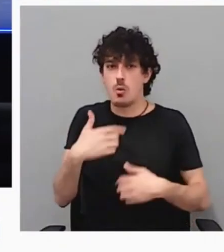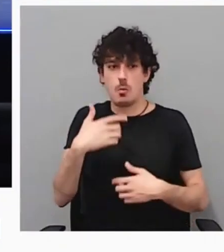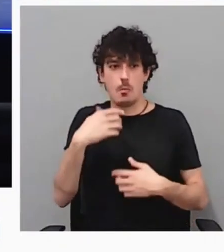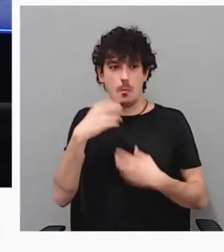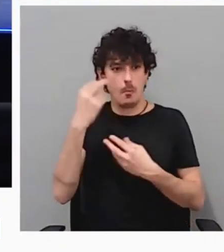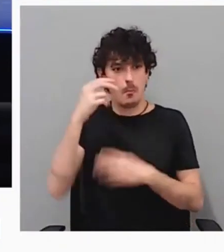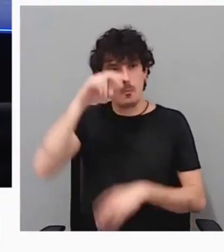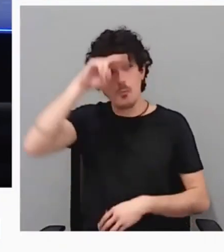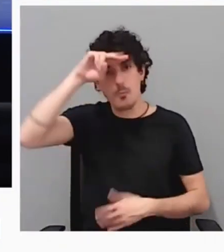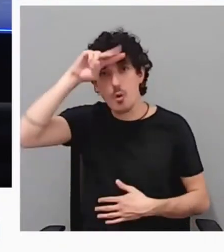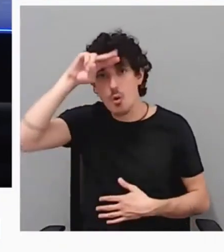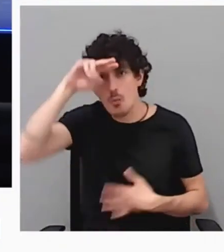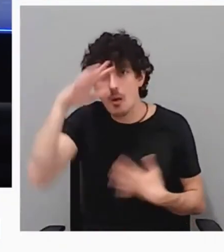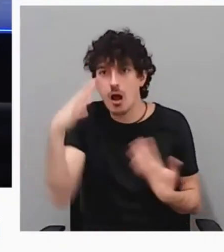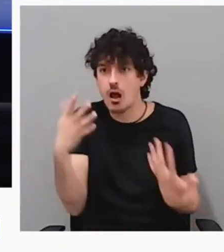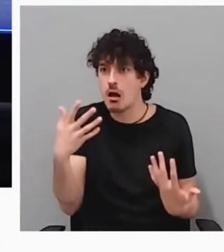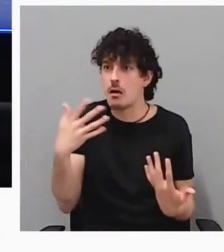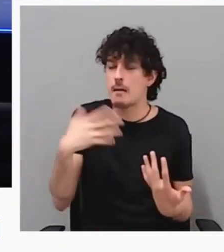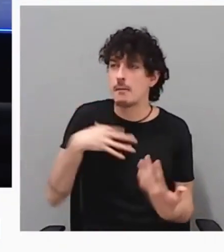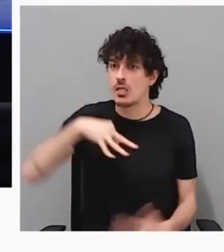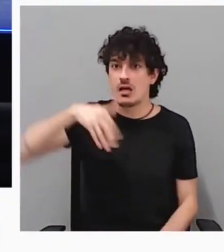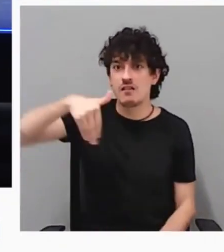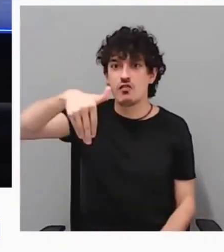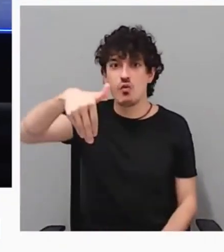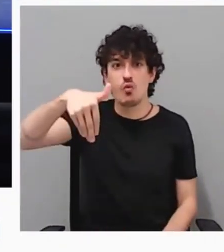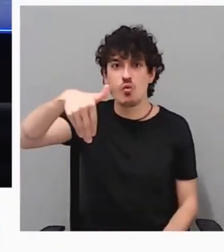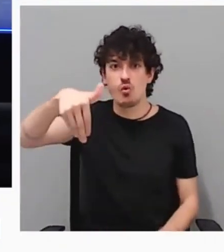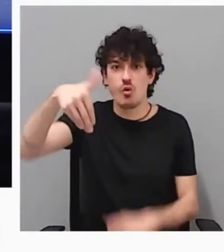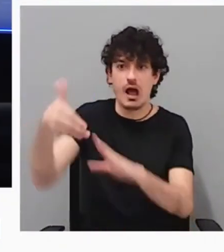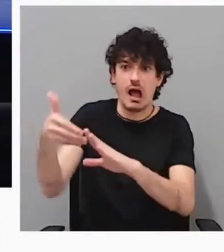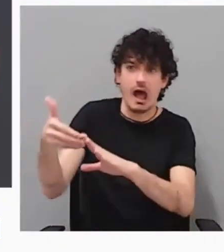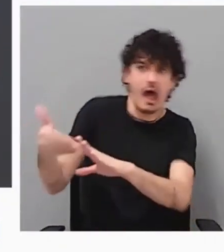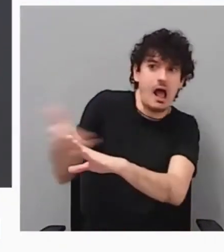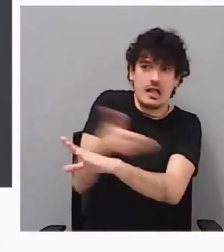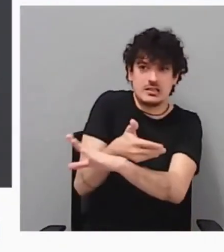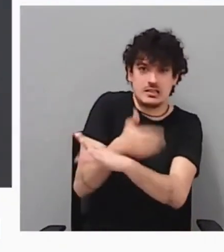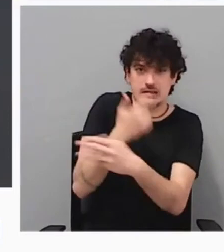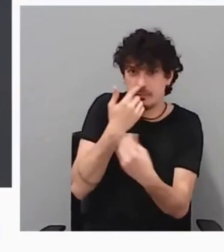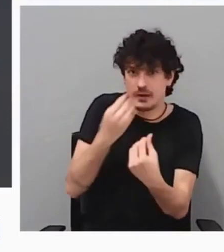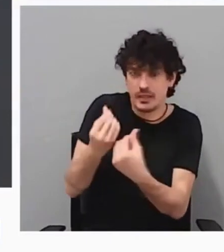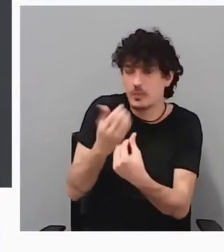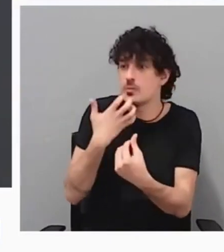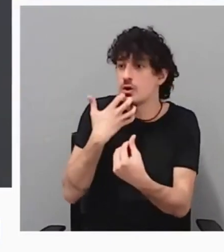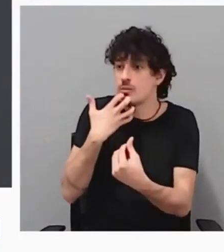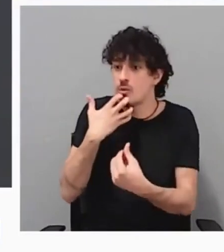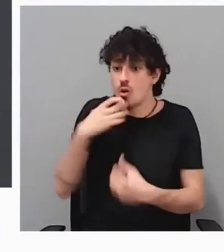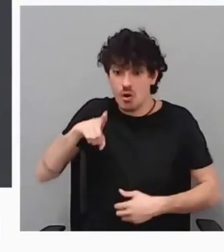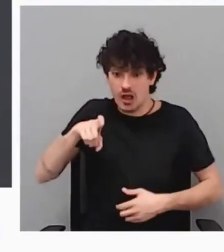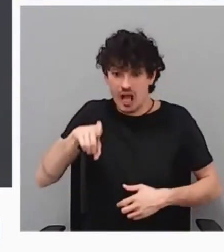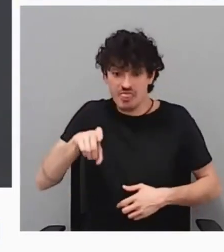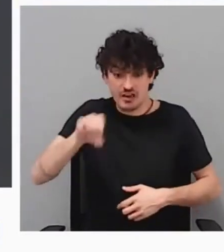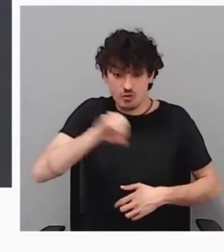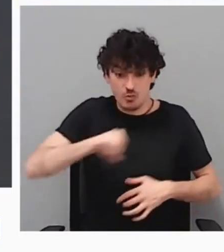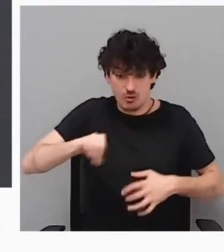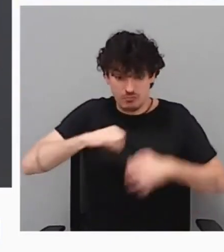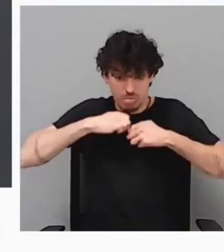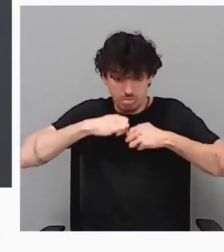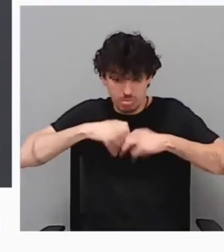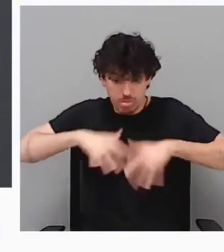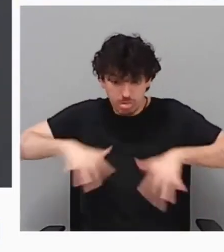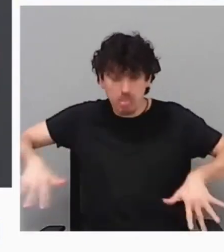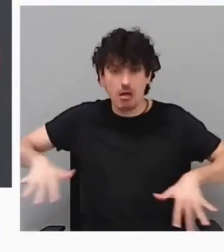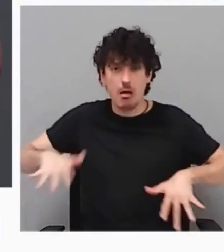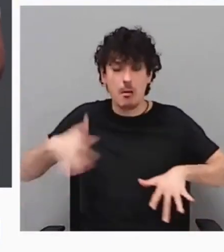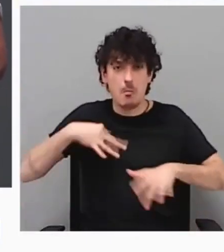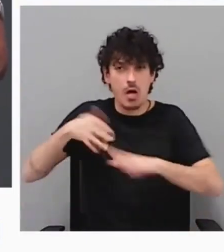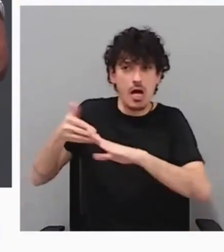poder adelantarnos a lo que nos viene. Si, por ejemplo, vamos a poder adelantarnos a una metástasis después de un tumor. La lógica y el